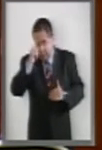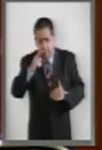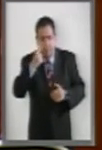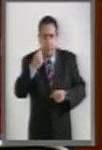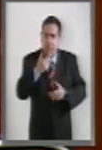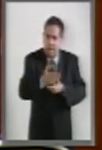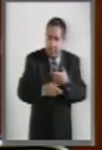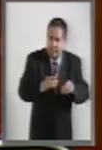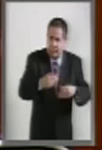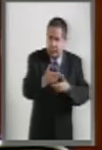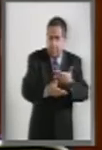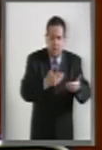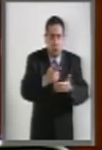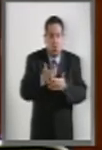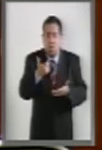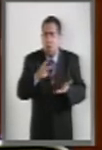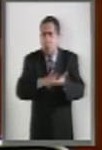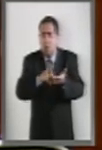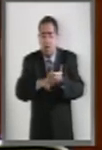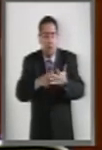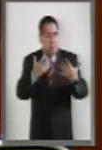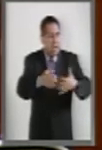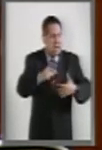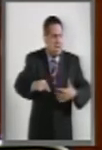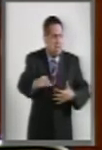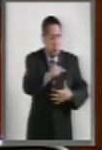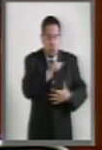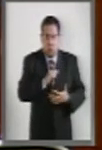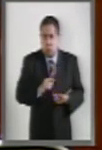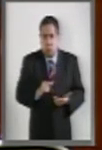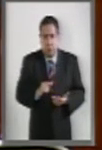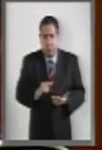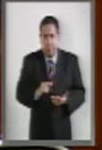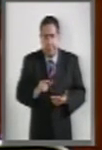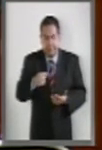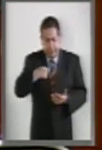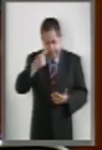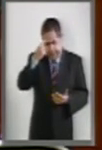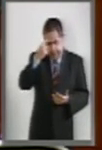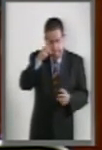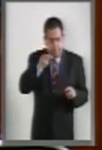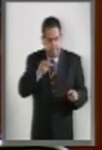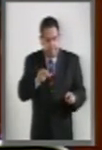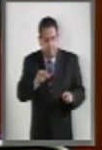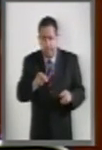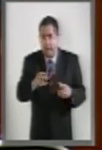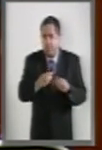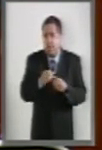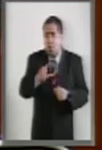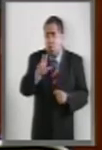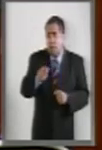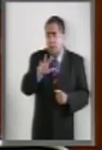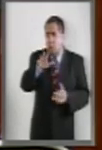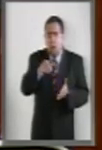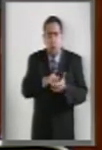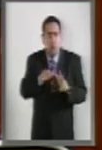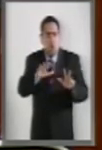servicios y los costos de la propia maquinaria, se aprecia que de